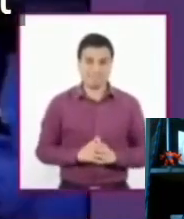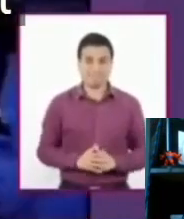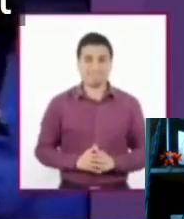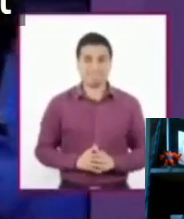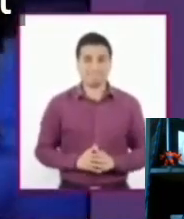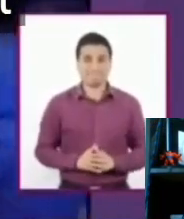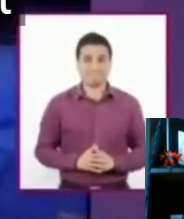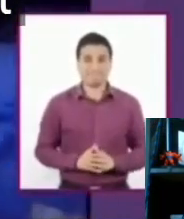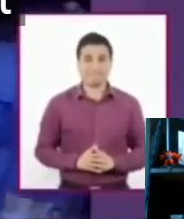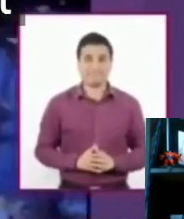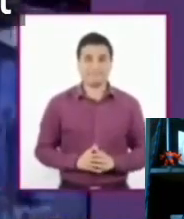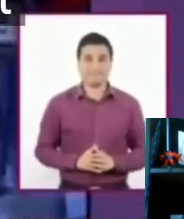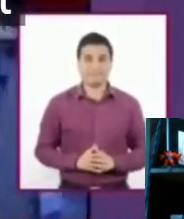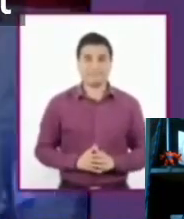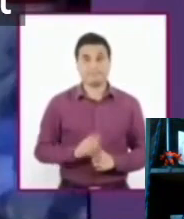o